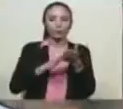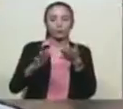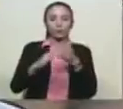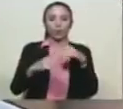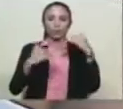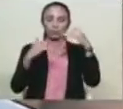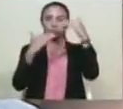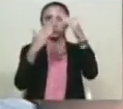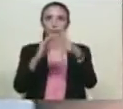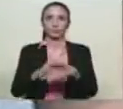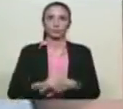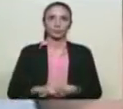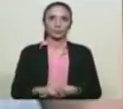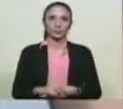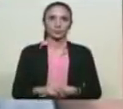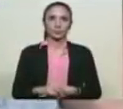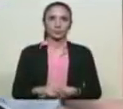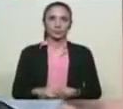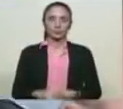masiva.